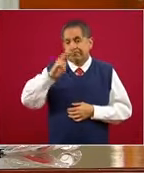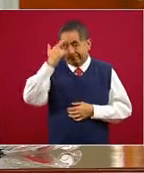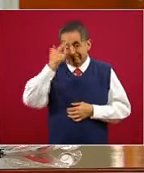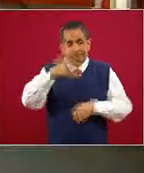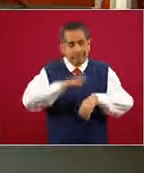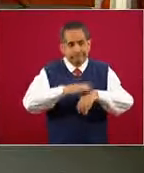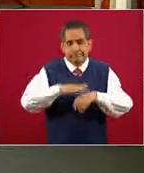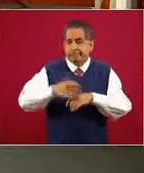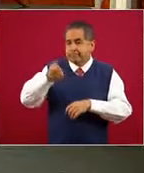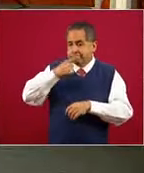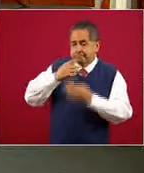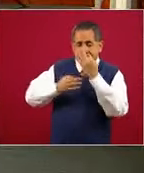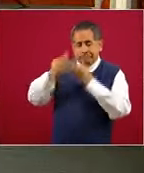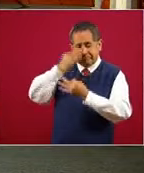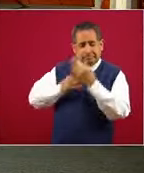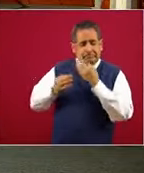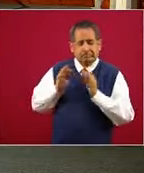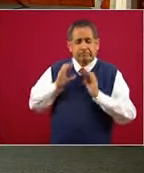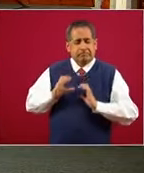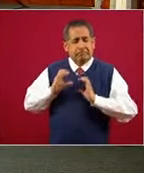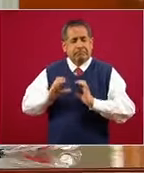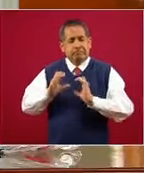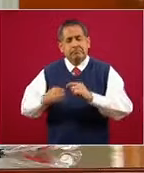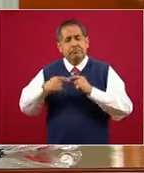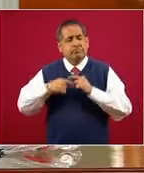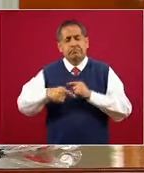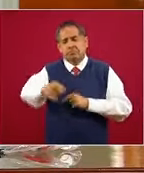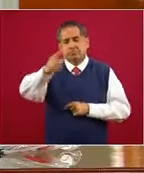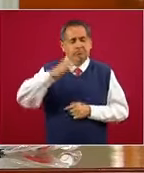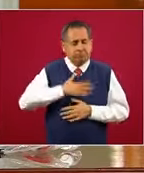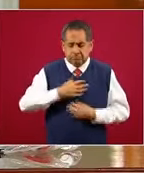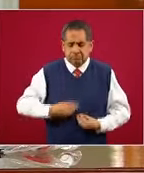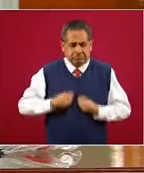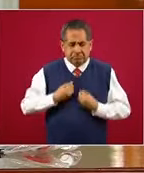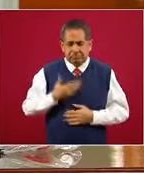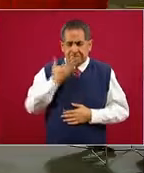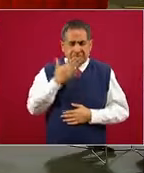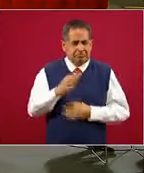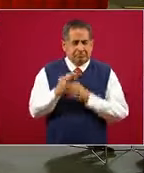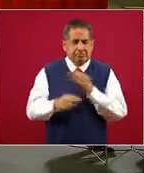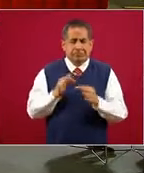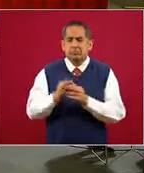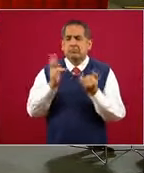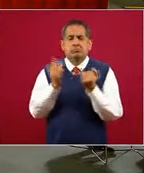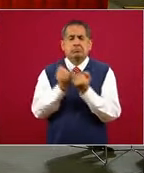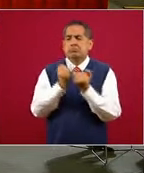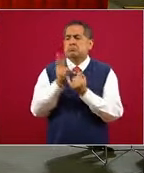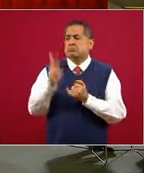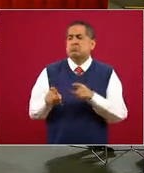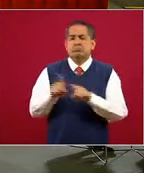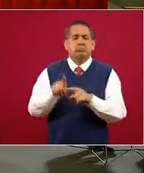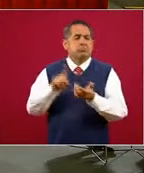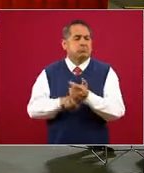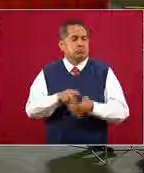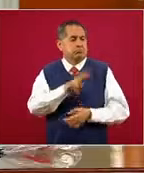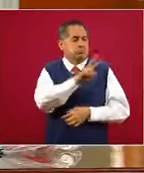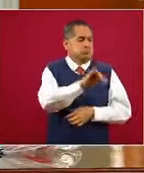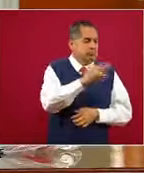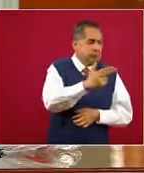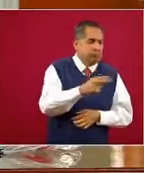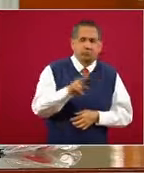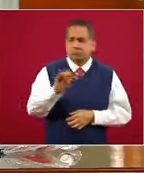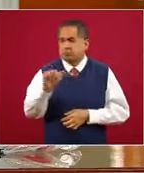existe tratamiento y con un tratamiento adecuado las personas tienen una calidad de vida igual que las personas que viven sin VIH.